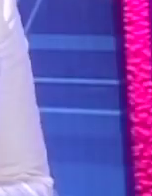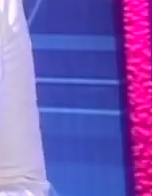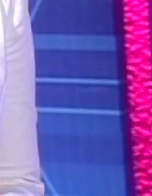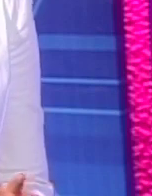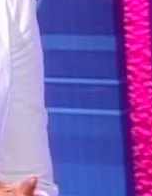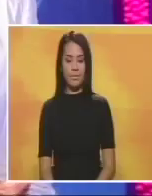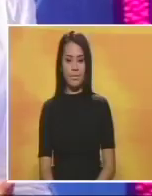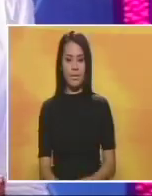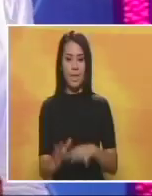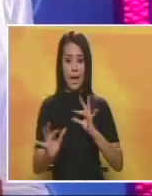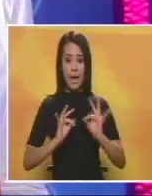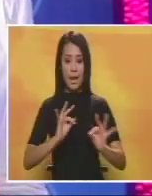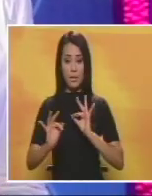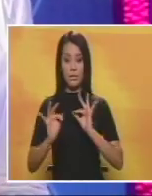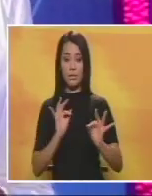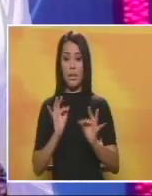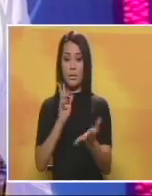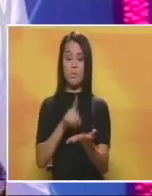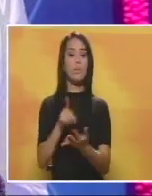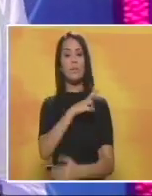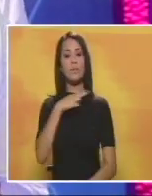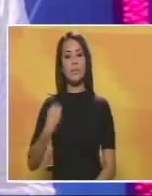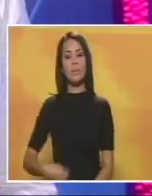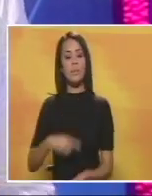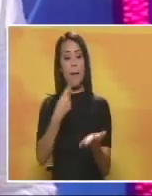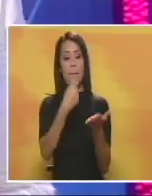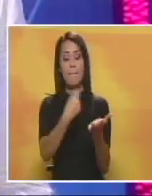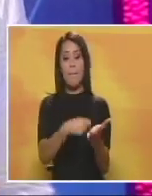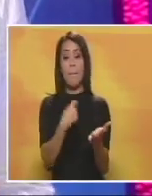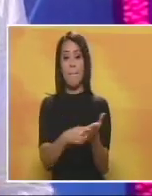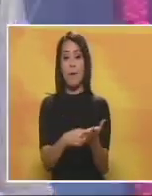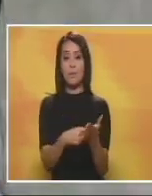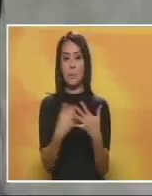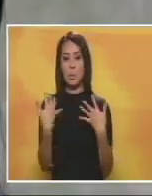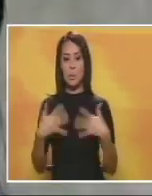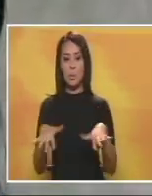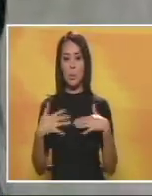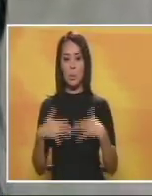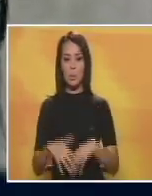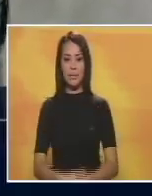Y la actriz china Fan Bingbing apareció y deberá pagar una multa millonaria.